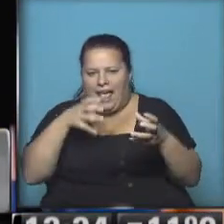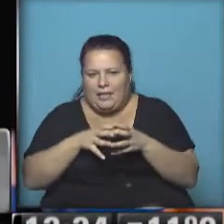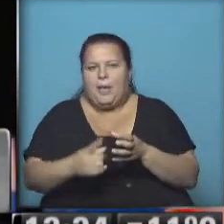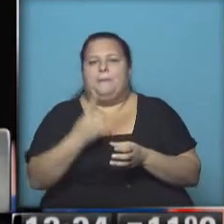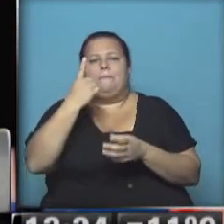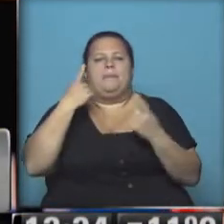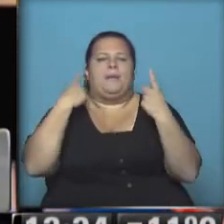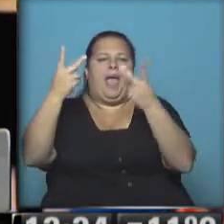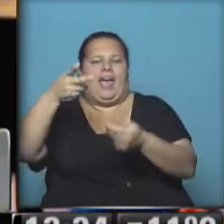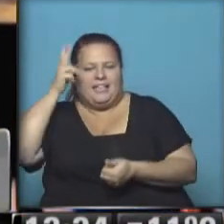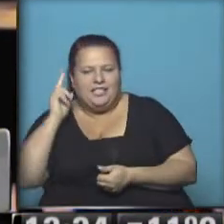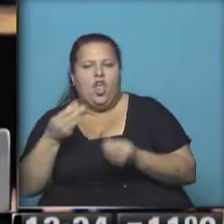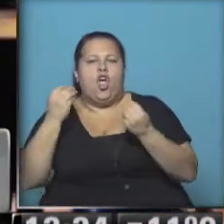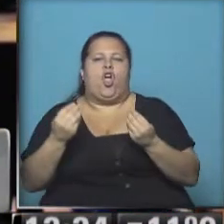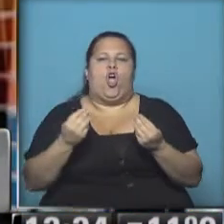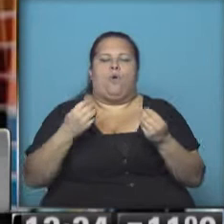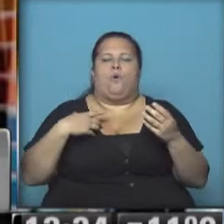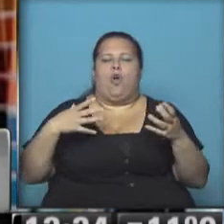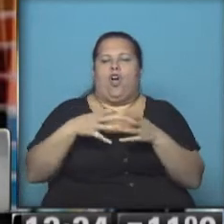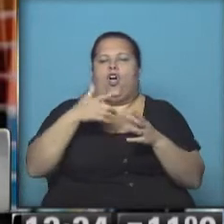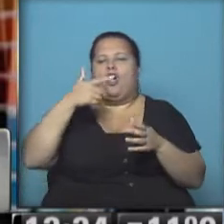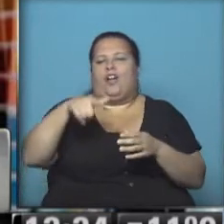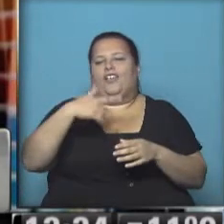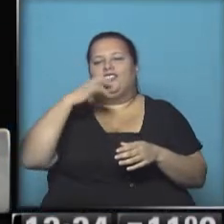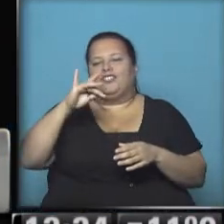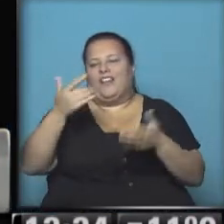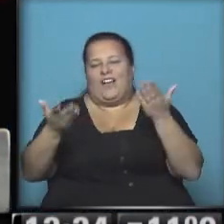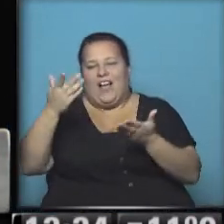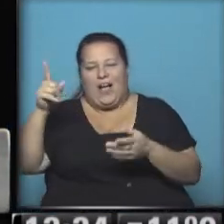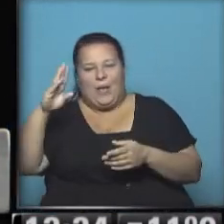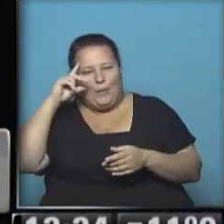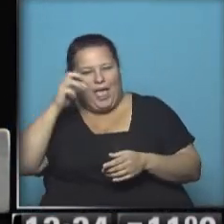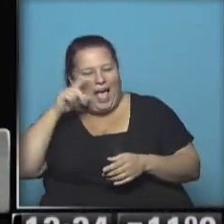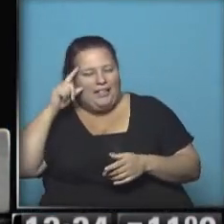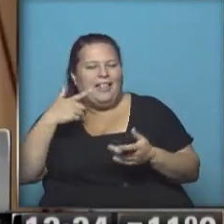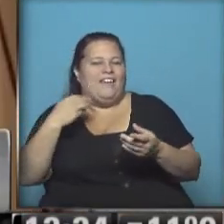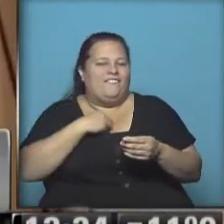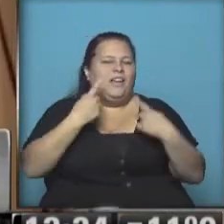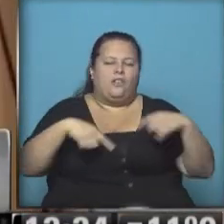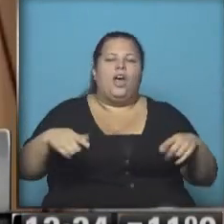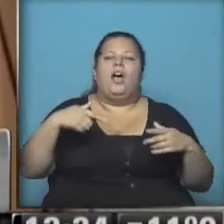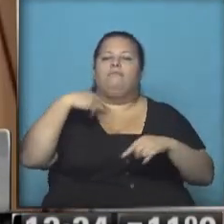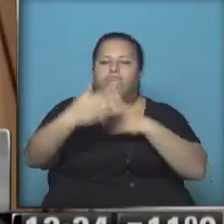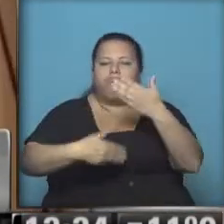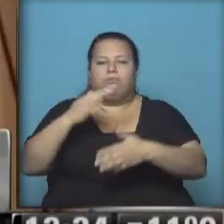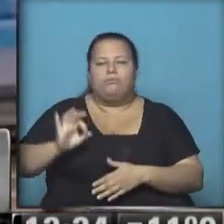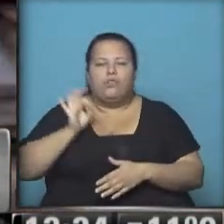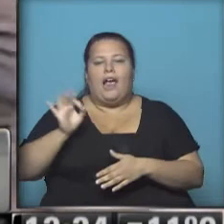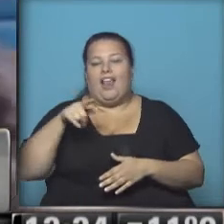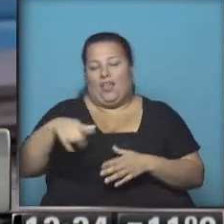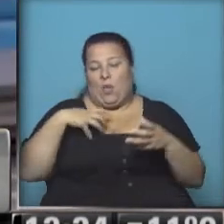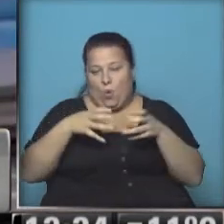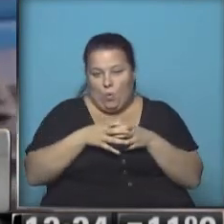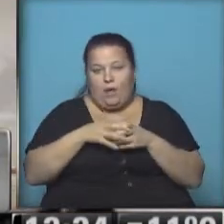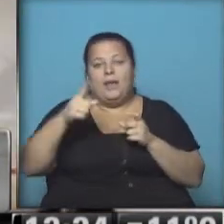primer viaje a Chile, cómo fue la Soda Manía, ¿no? Que la comparaban con la Beatlemanía. Todas estas cosas que fueron pasando a lo largo de la historia de Soda y